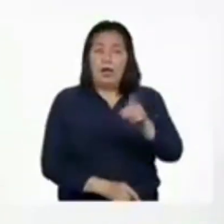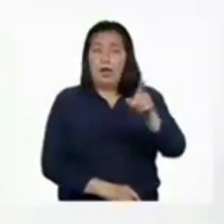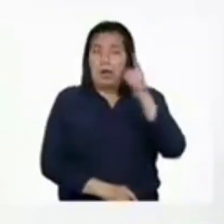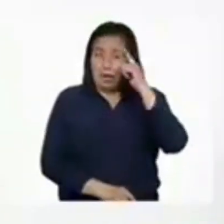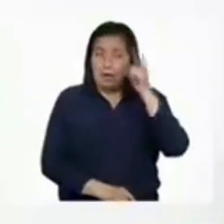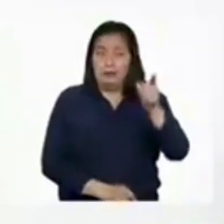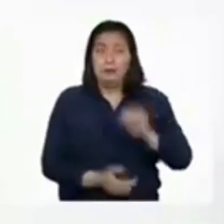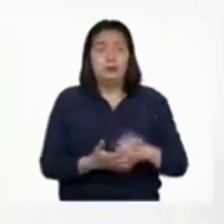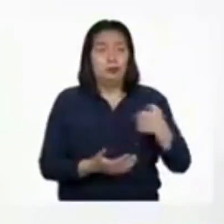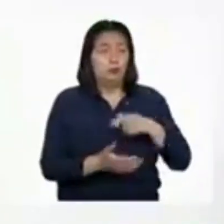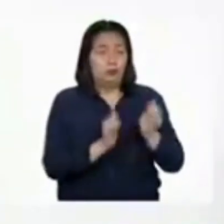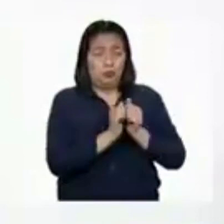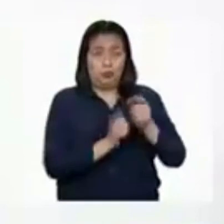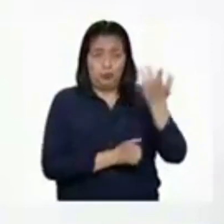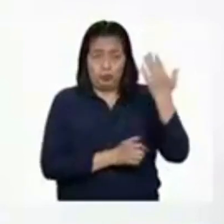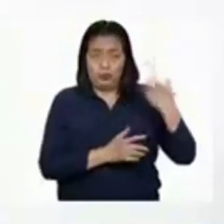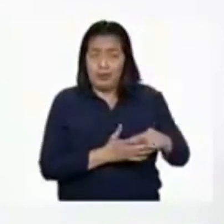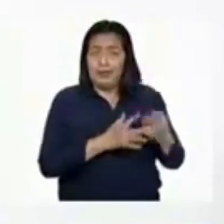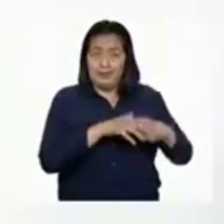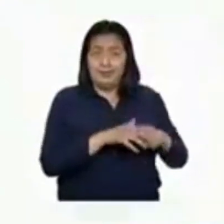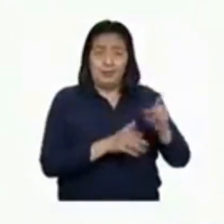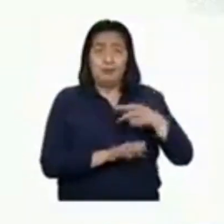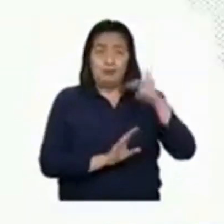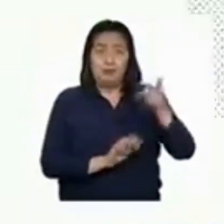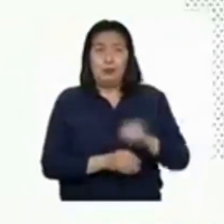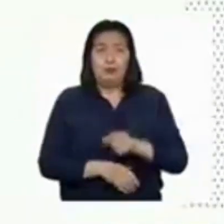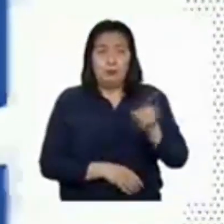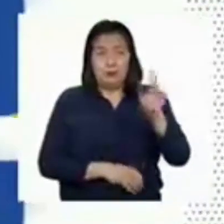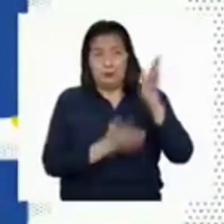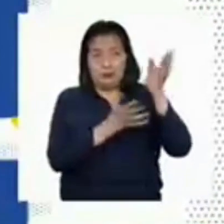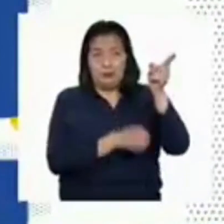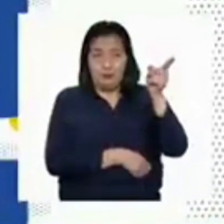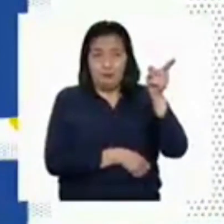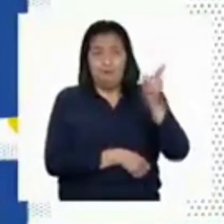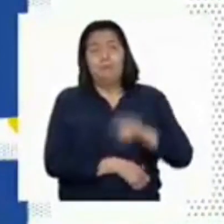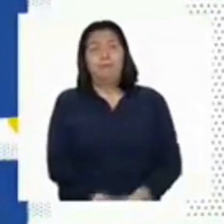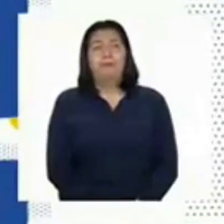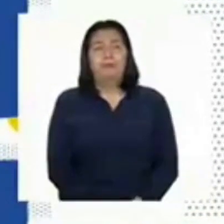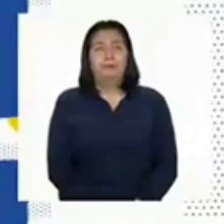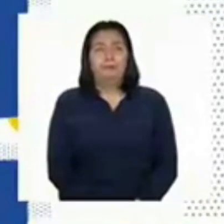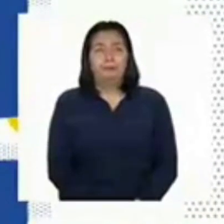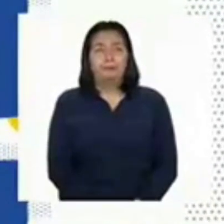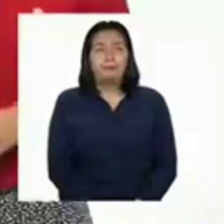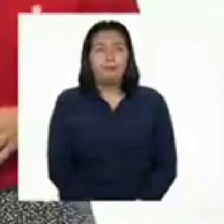cuenta el criterio que creamos juntos al inicio del programa. Te los dejo aquí.